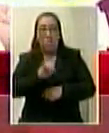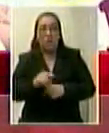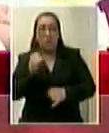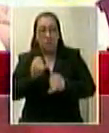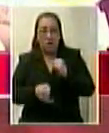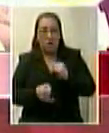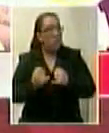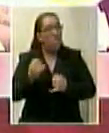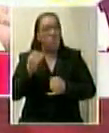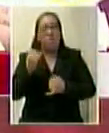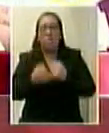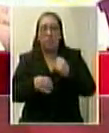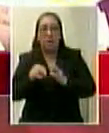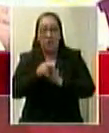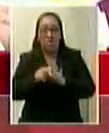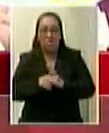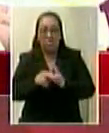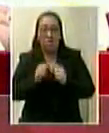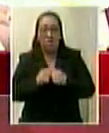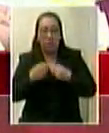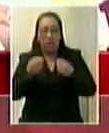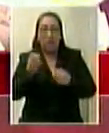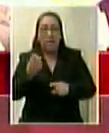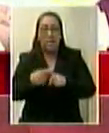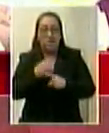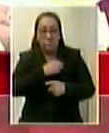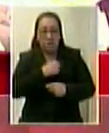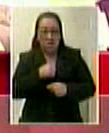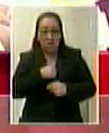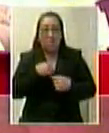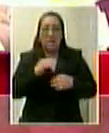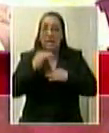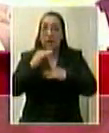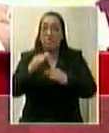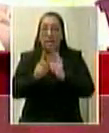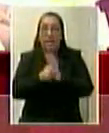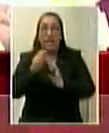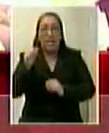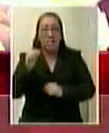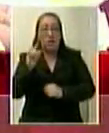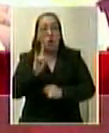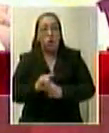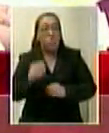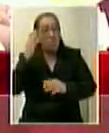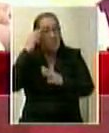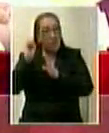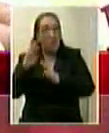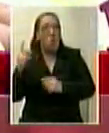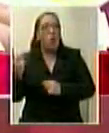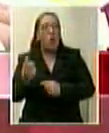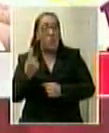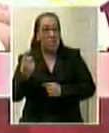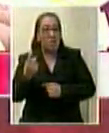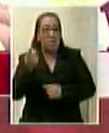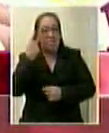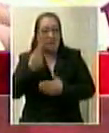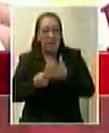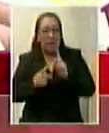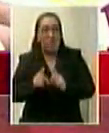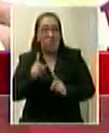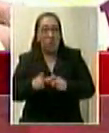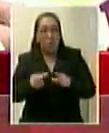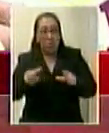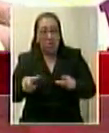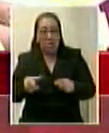norma. Contrariamente a lo alegado por el exministro, se limita el derecho de uso minero únicamente para aquellas